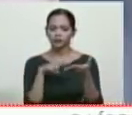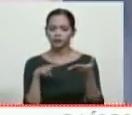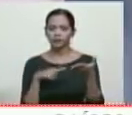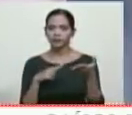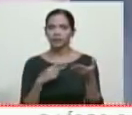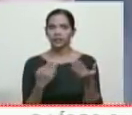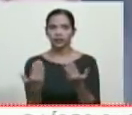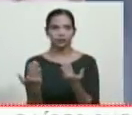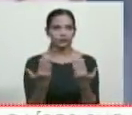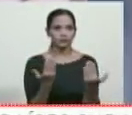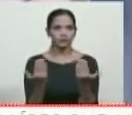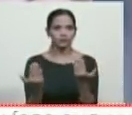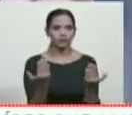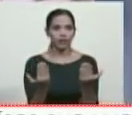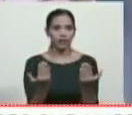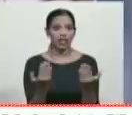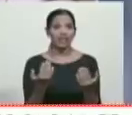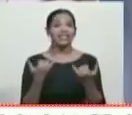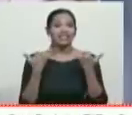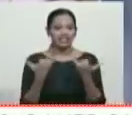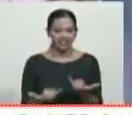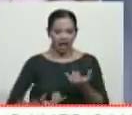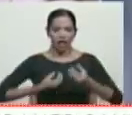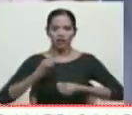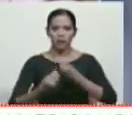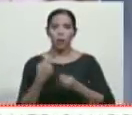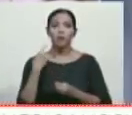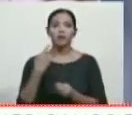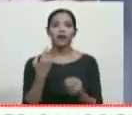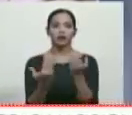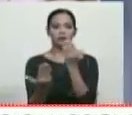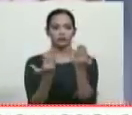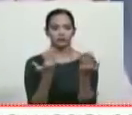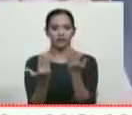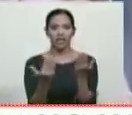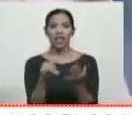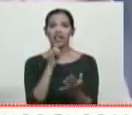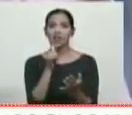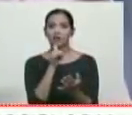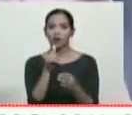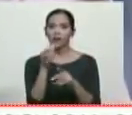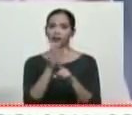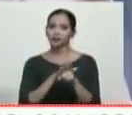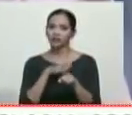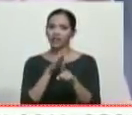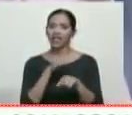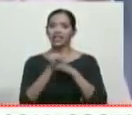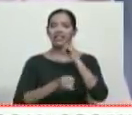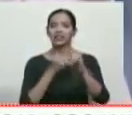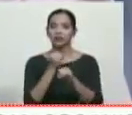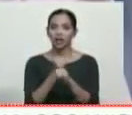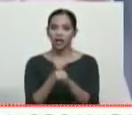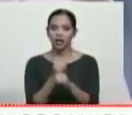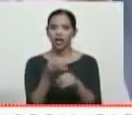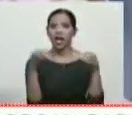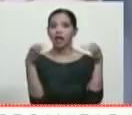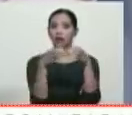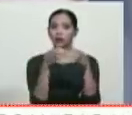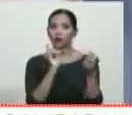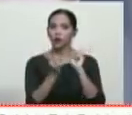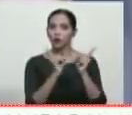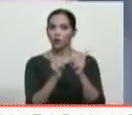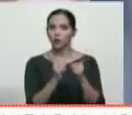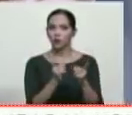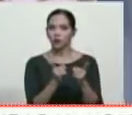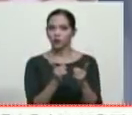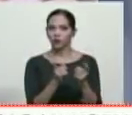comparativo. Ya hicimos un primer comparativo, que es con el informe de Amnistía Internacional refiriéndose a algunos grupos irregulares.